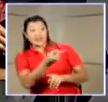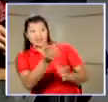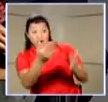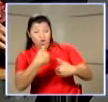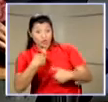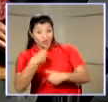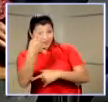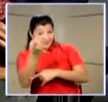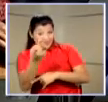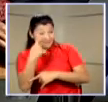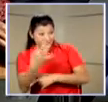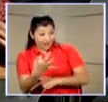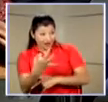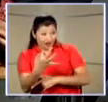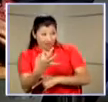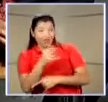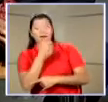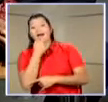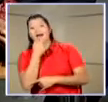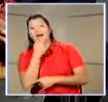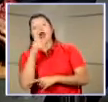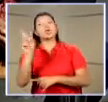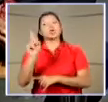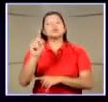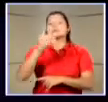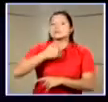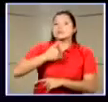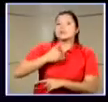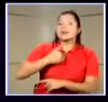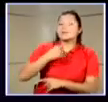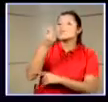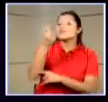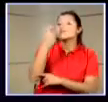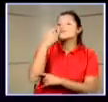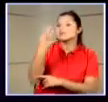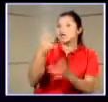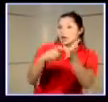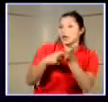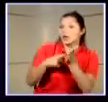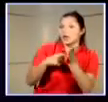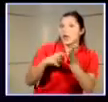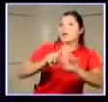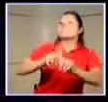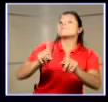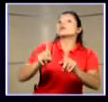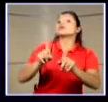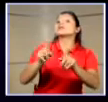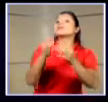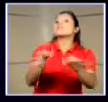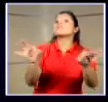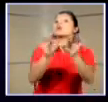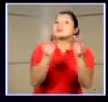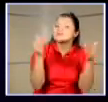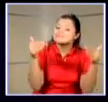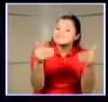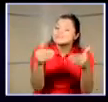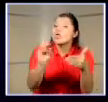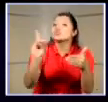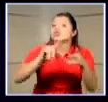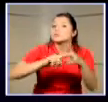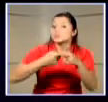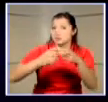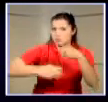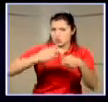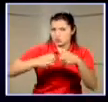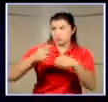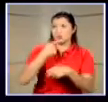déficit, déficit. ¿Cómo lo enfrentamos? Es donde está el problema. Está el problema, porque usted dice, no nos fijemos en los detalles,